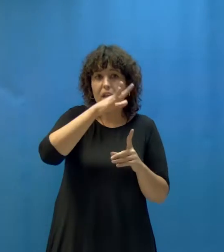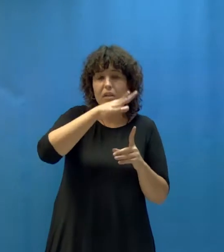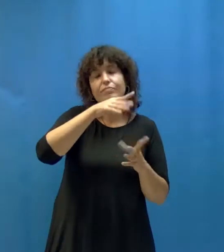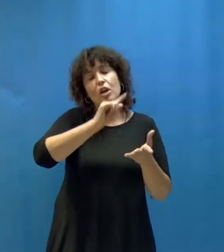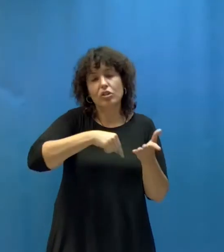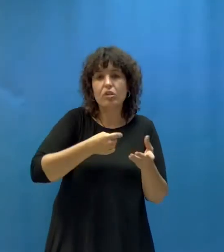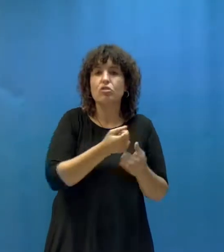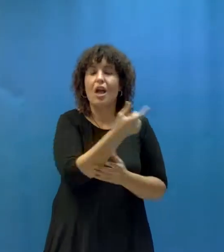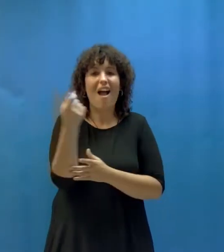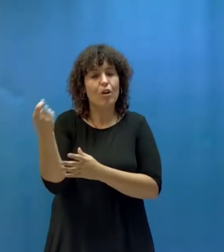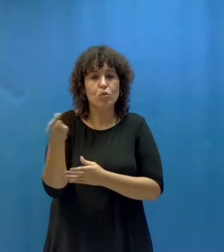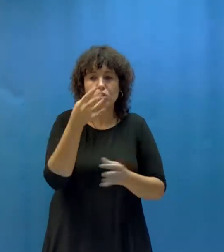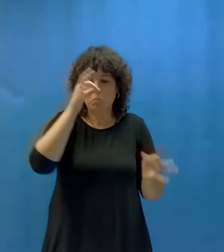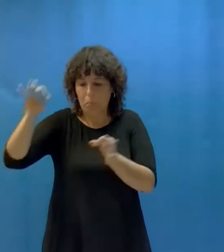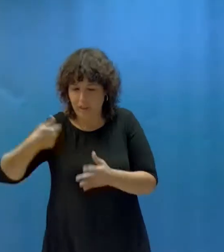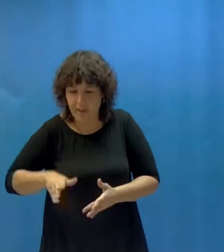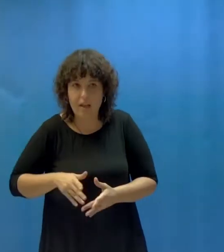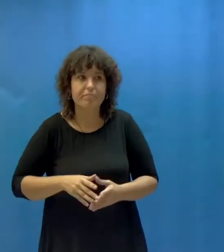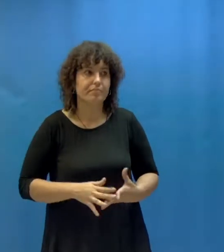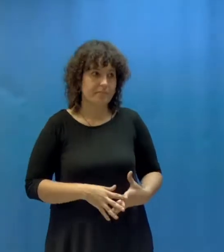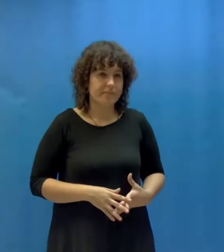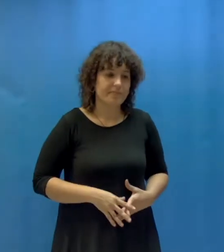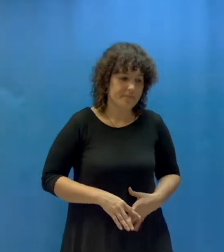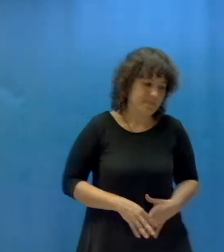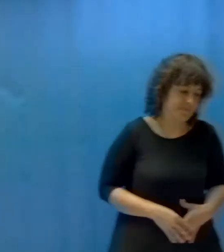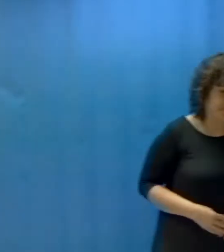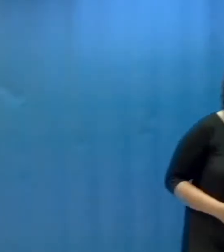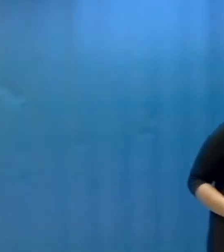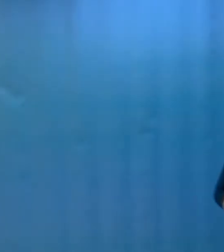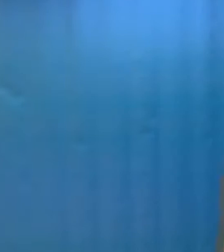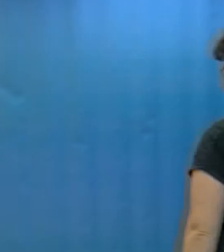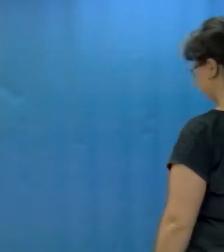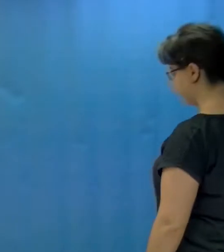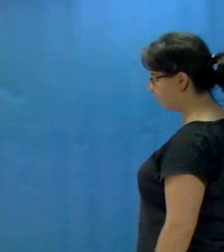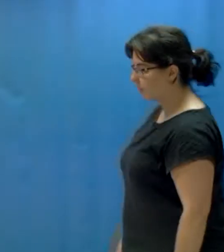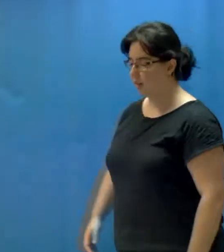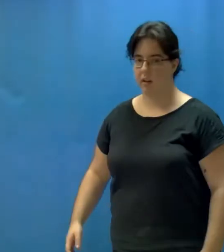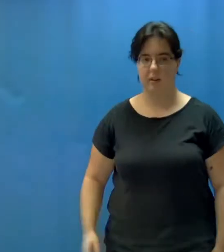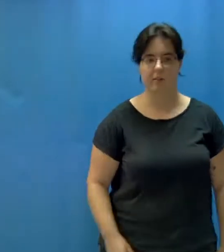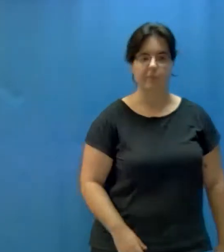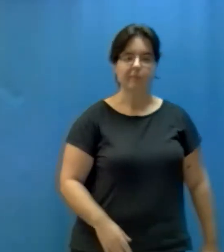Gracias, señor Lorenzo. Para réplica, señor Vallejo. No hay réplica. Para réplica, señora Gabarda.